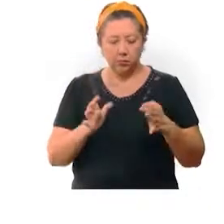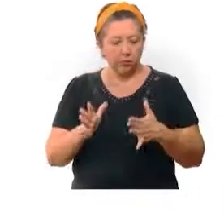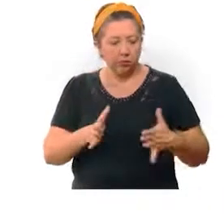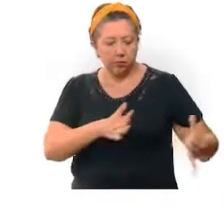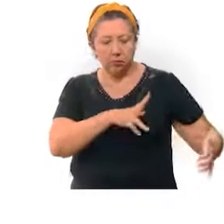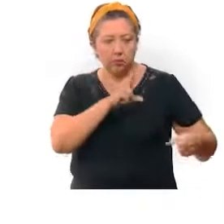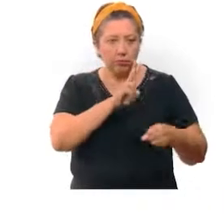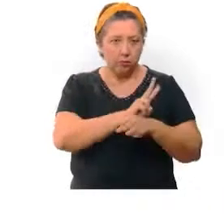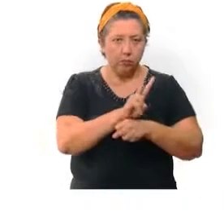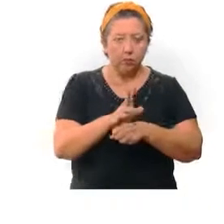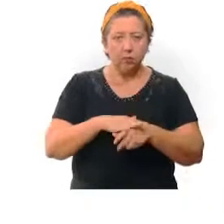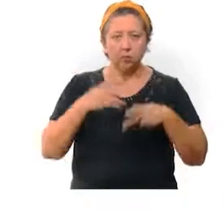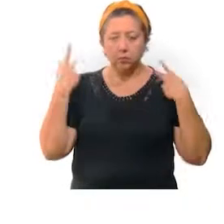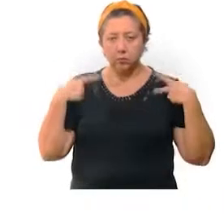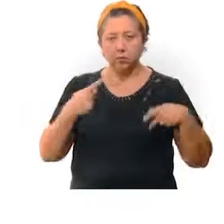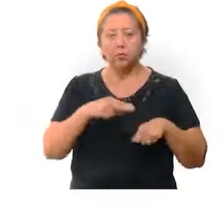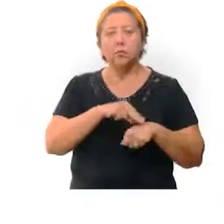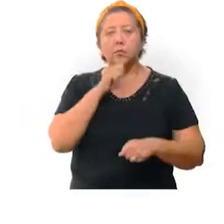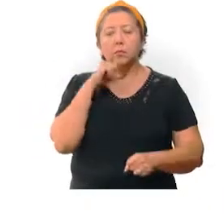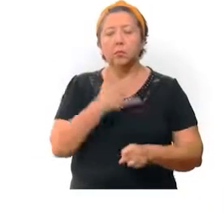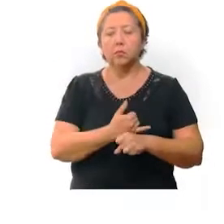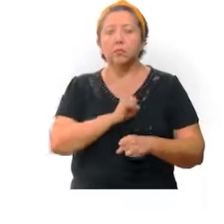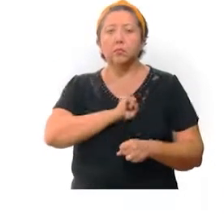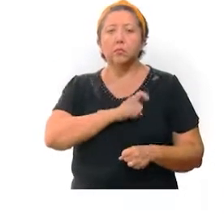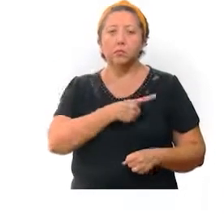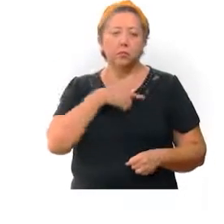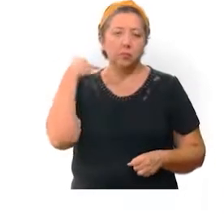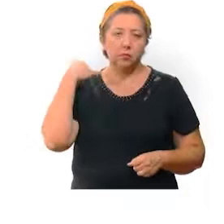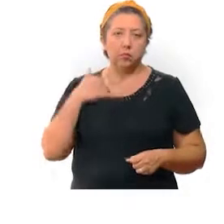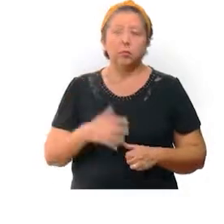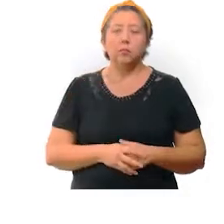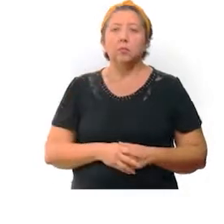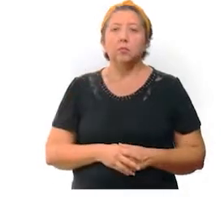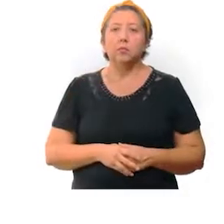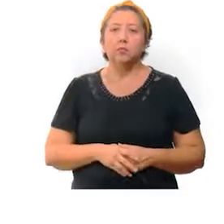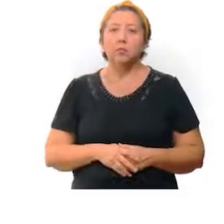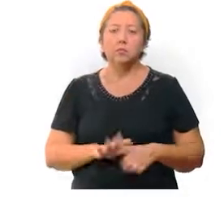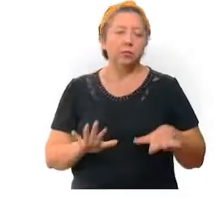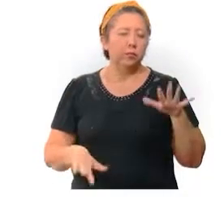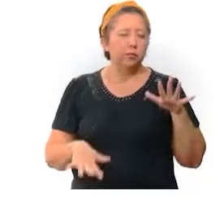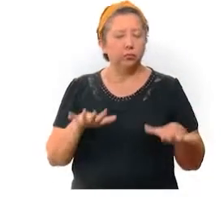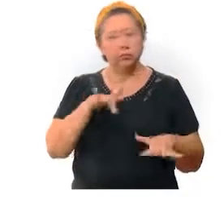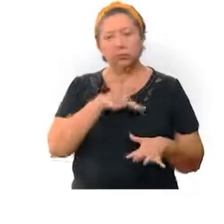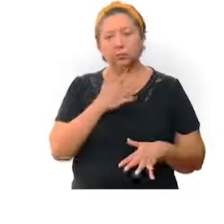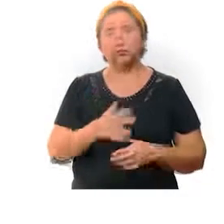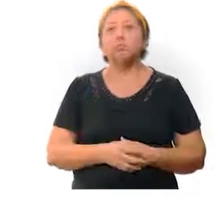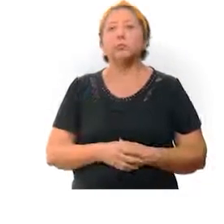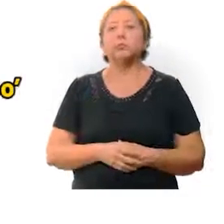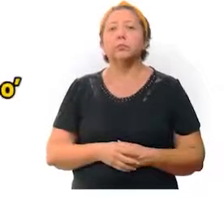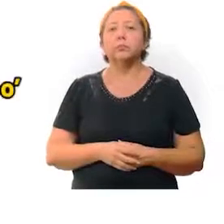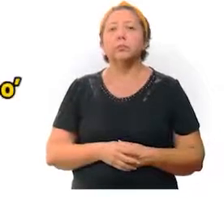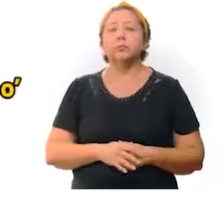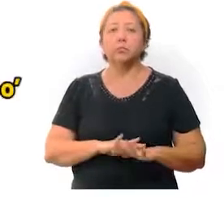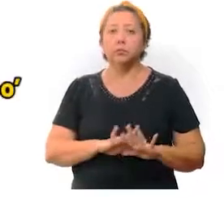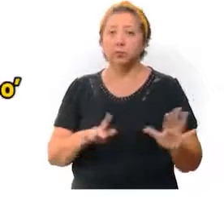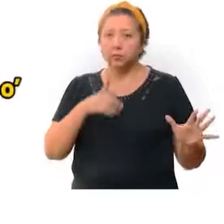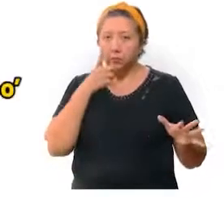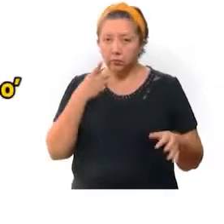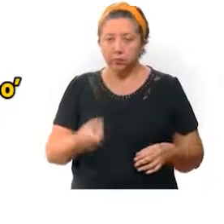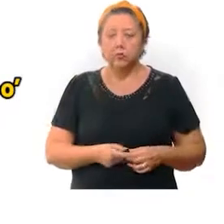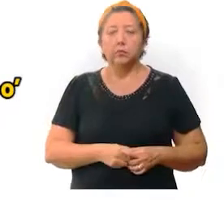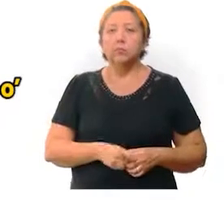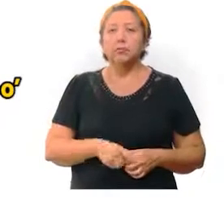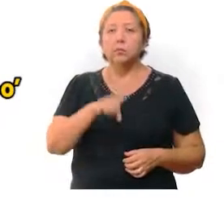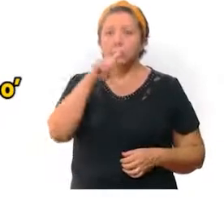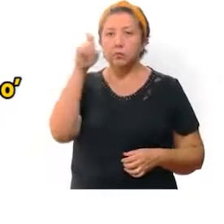estables, aislados, monitoreados por personal médico de los servicios de salud de Yucatán. Presentan síntomas leves. Como ya se